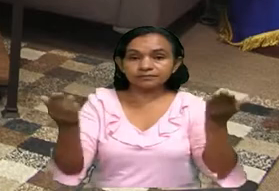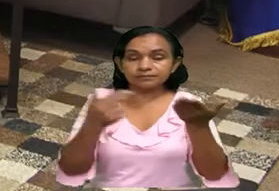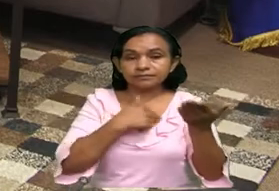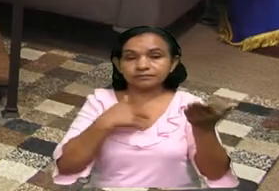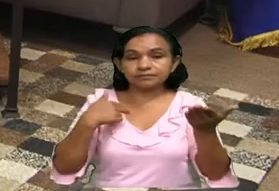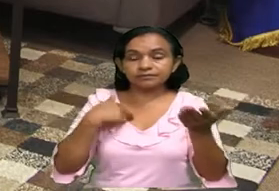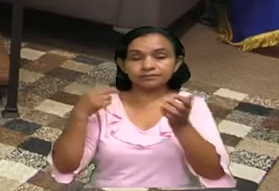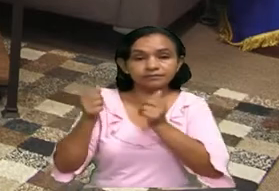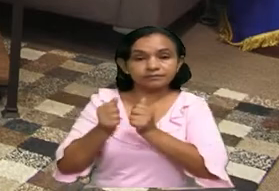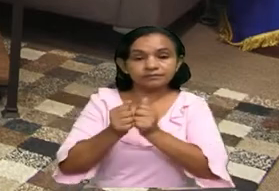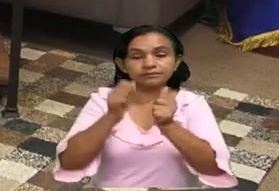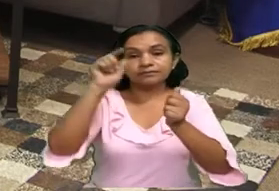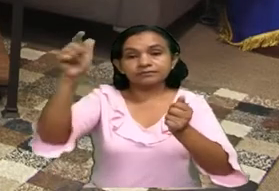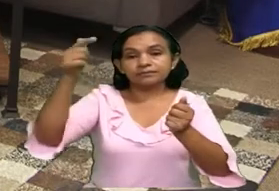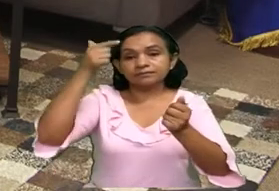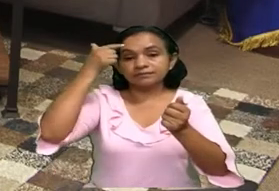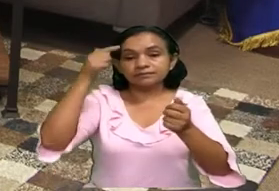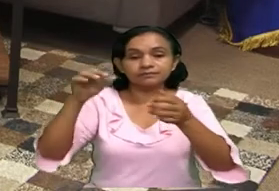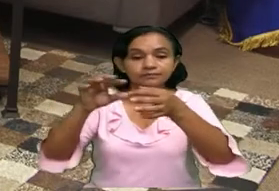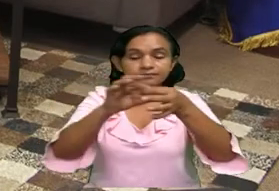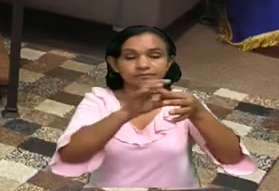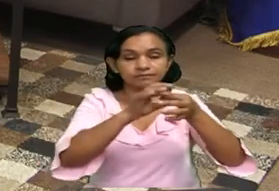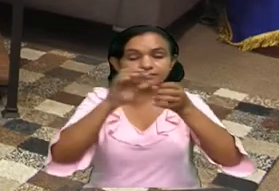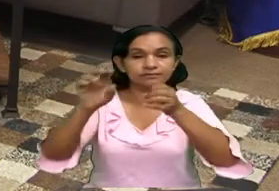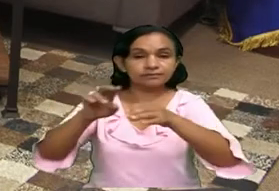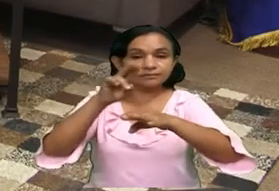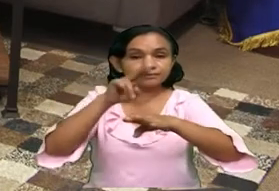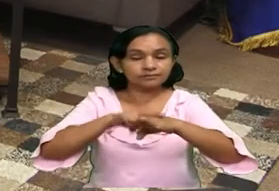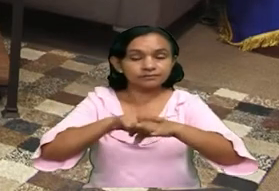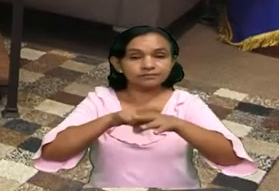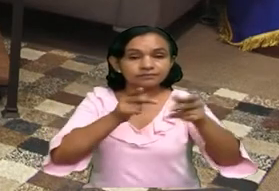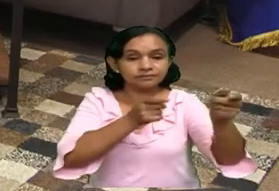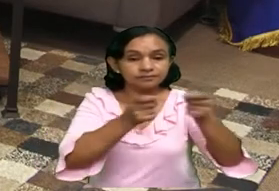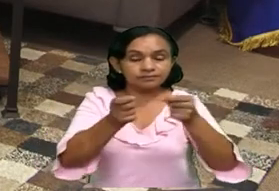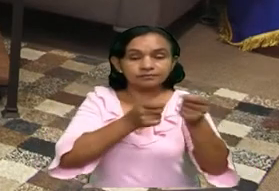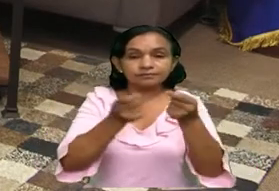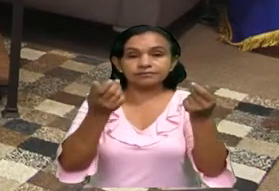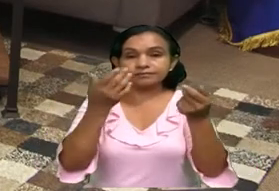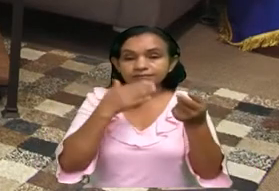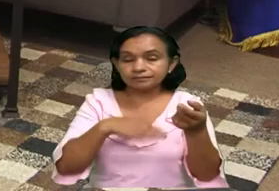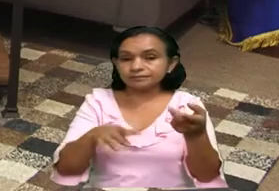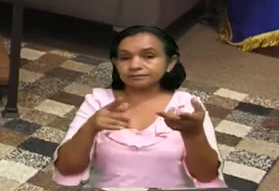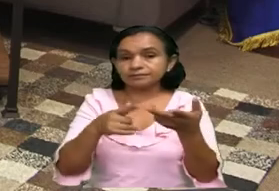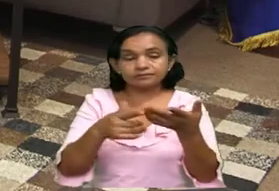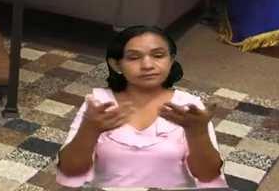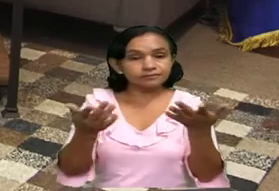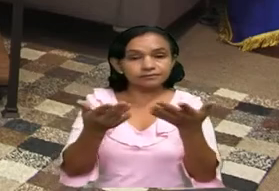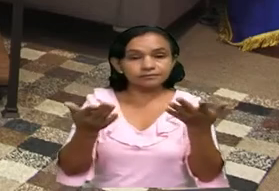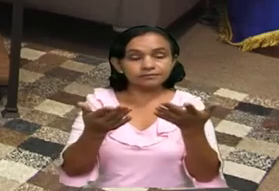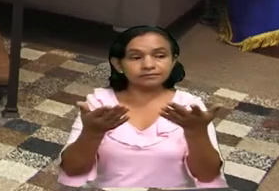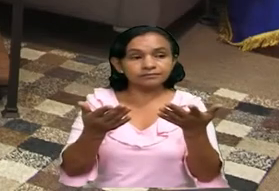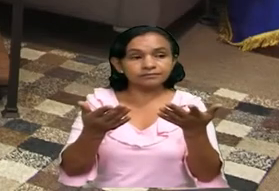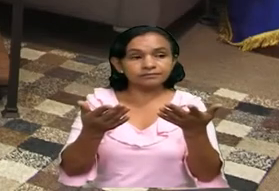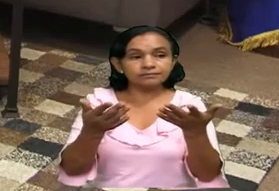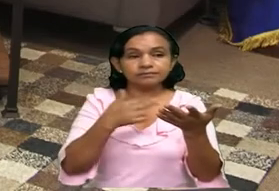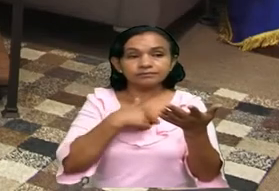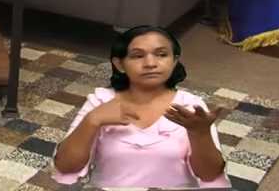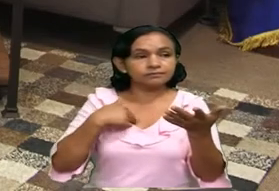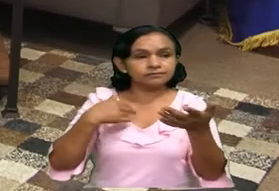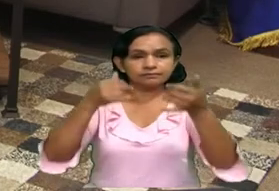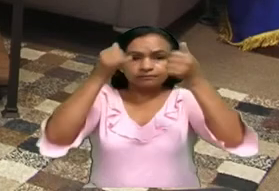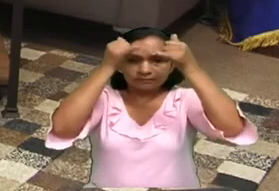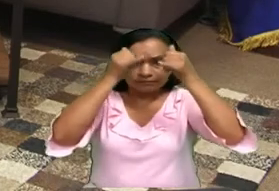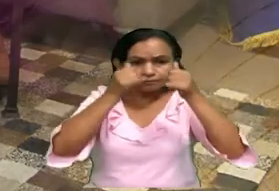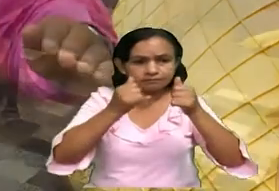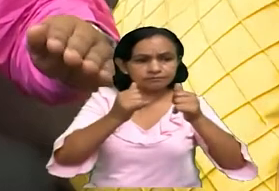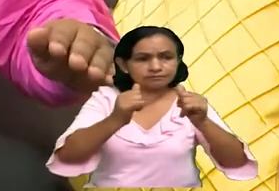el acompañamiento del Gobierno de Reconciliación y Unidad Nacional en cuanto al manejo de plagas? Porque voy a decir algo, pues en Europa las vacas se ponen locas,